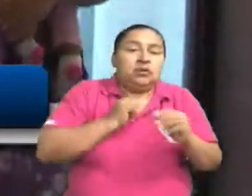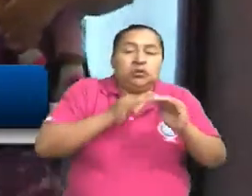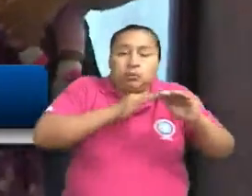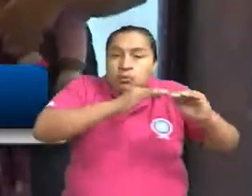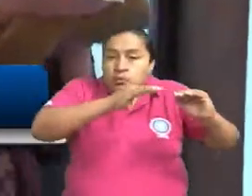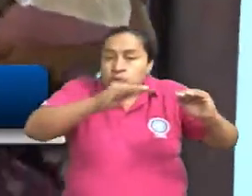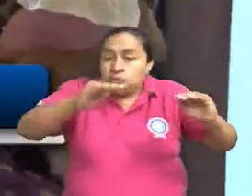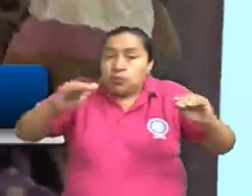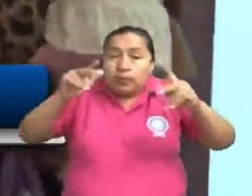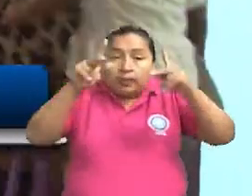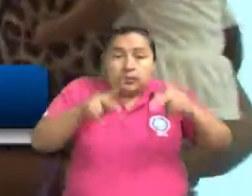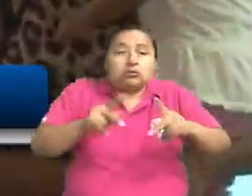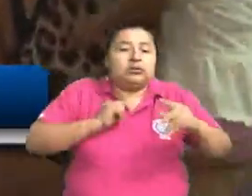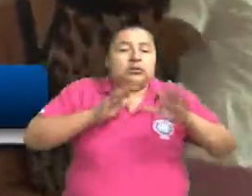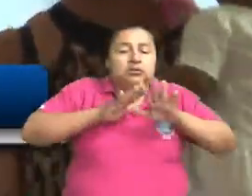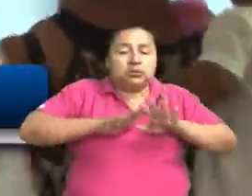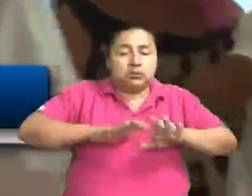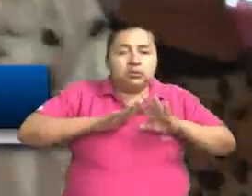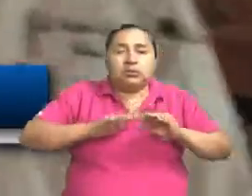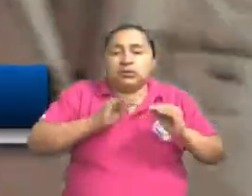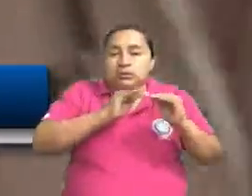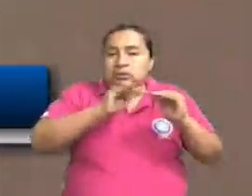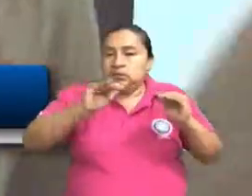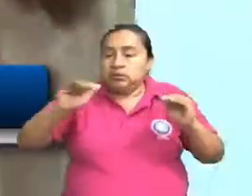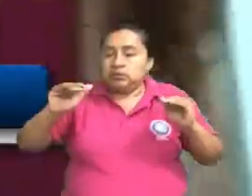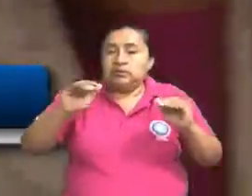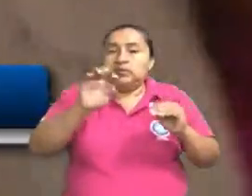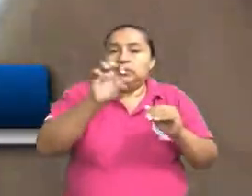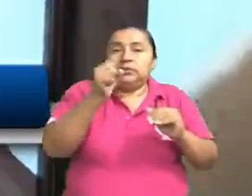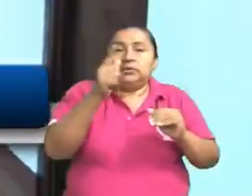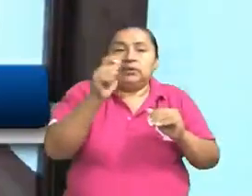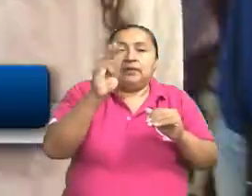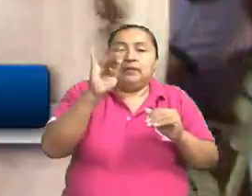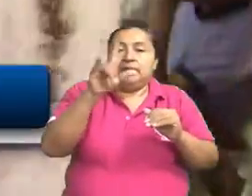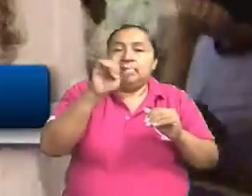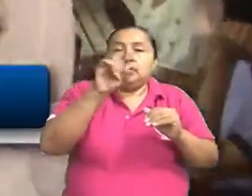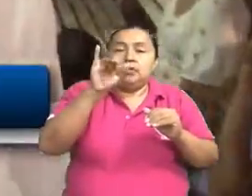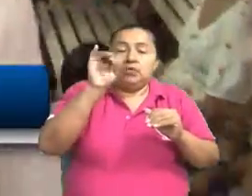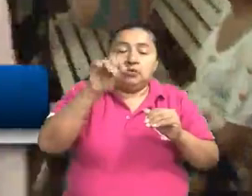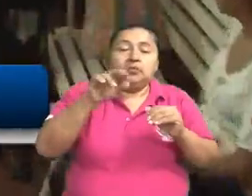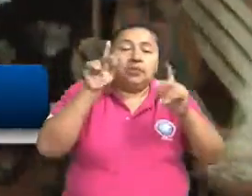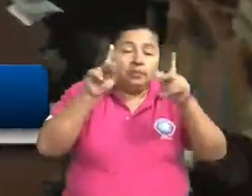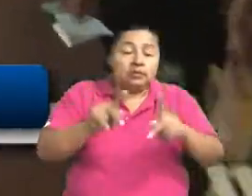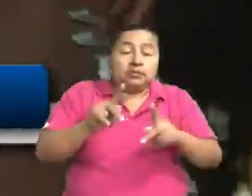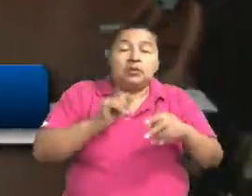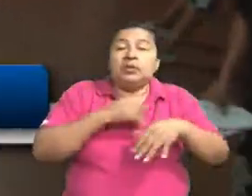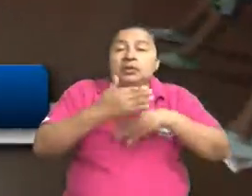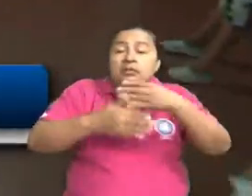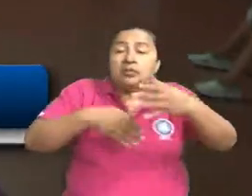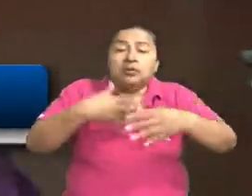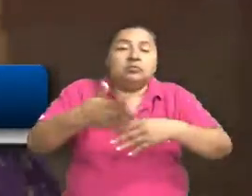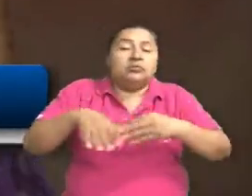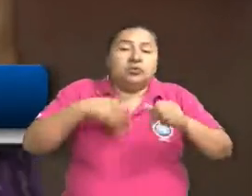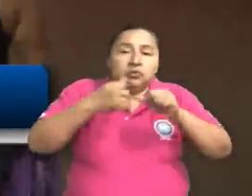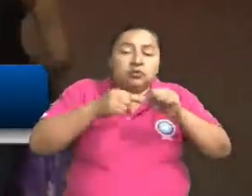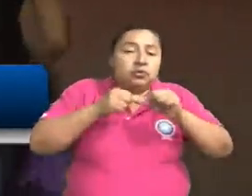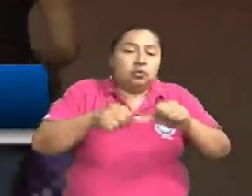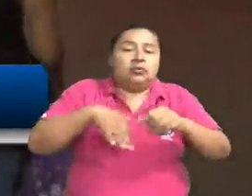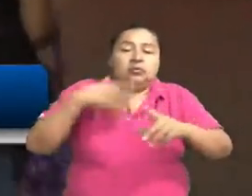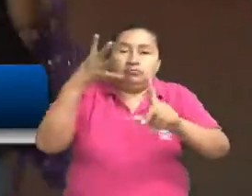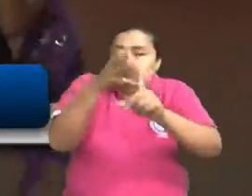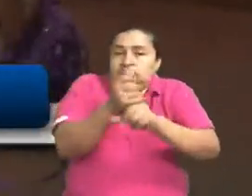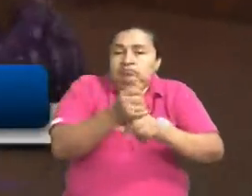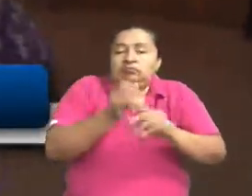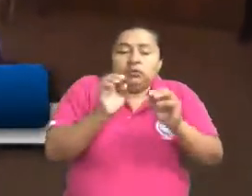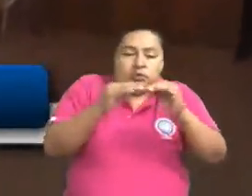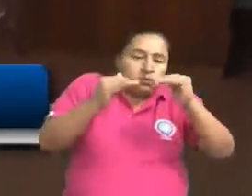estabilización de los pacientes. Lo llevamos hasta la estabilización del paciente y pues así lograr